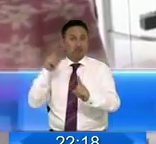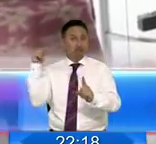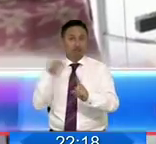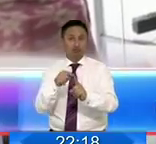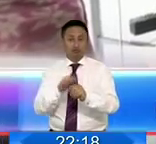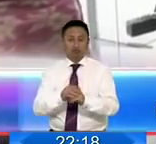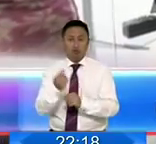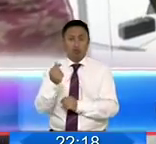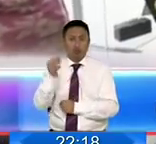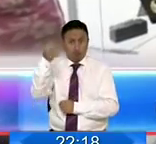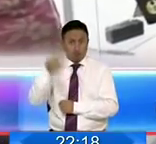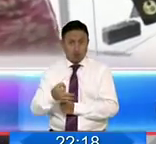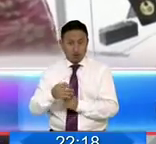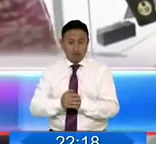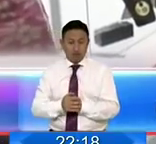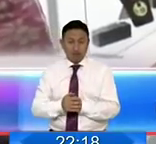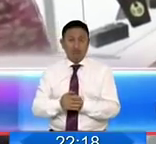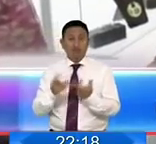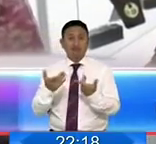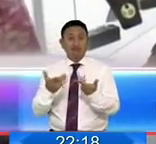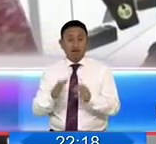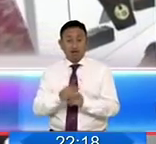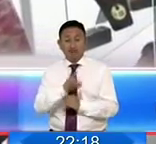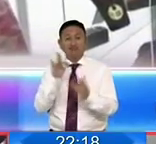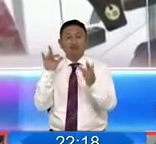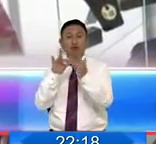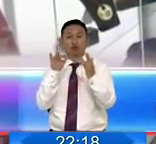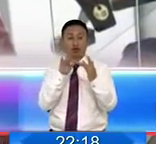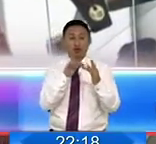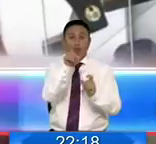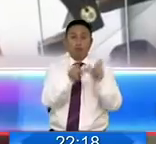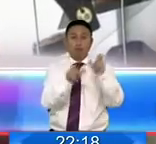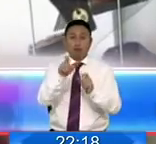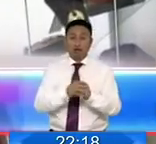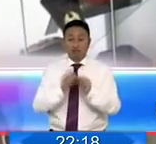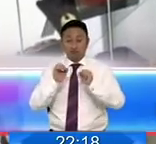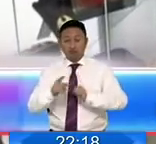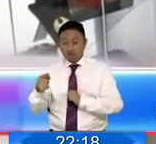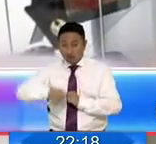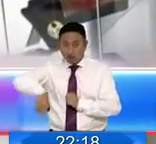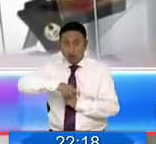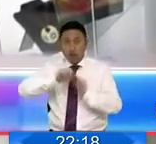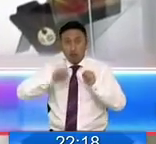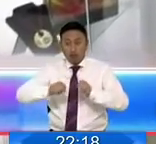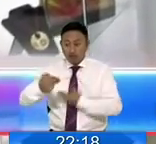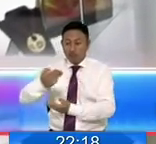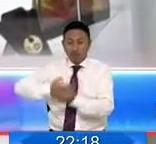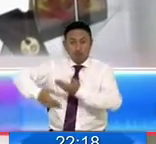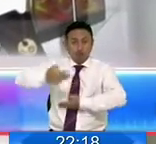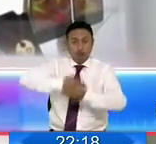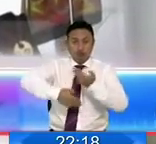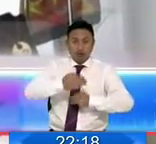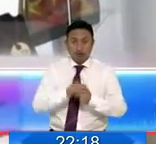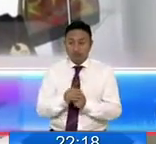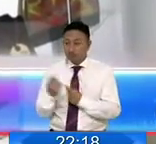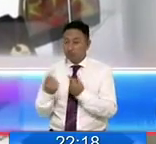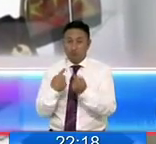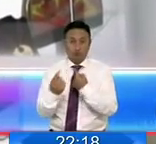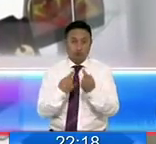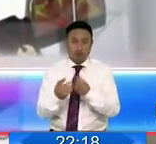un precio justo y más que nada han tenido contacto con el público y contacto entre ellos para intercambiar